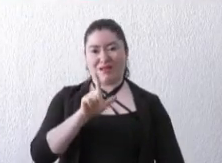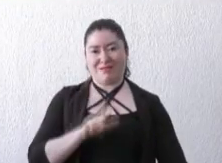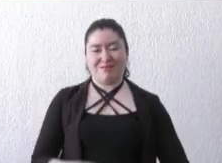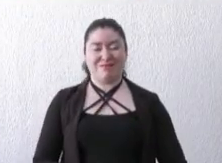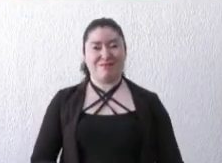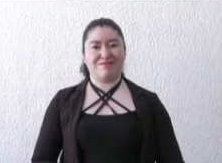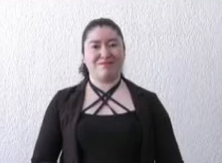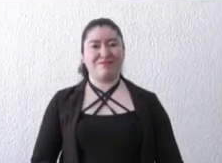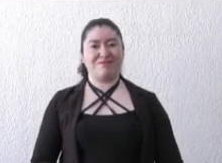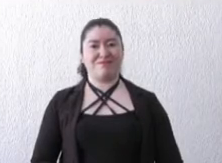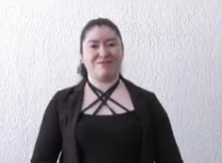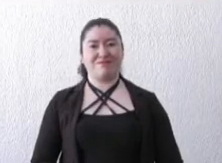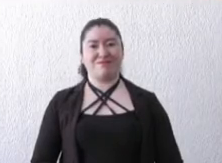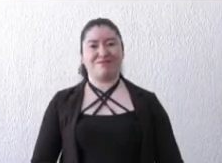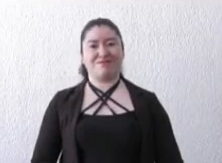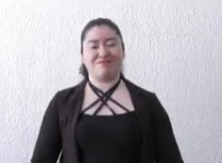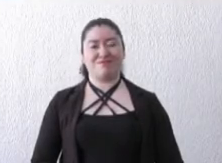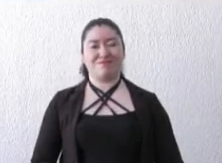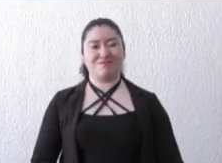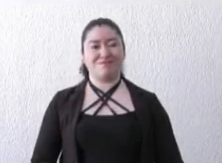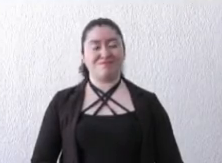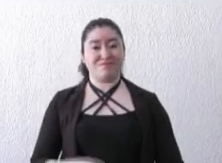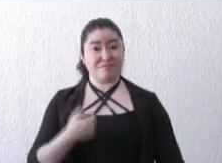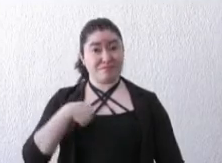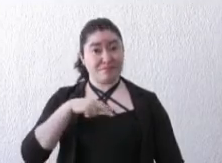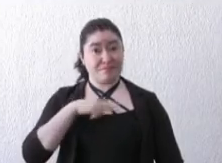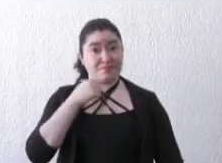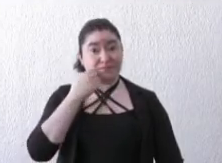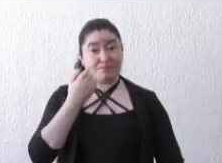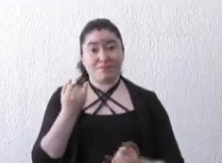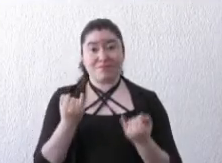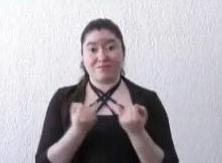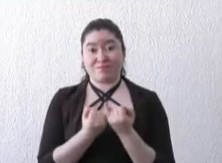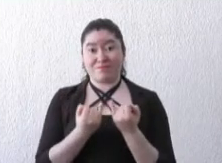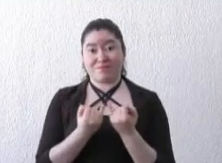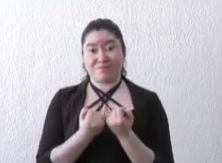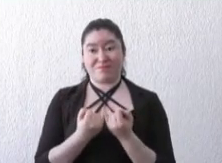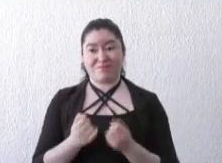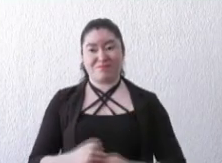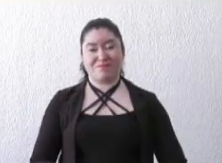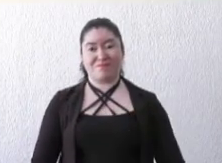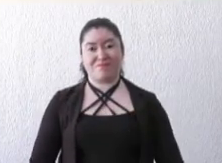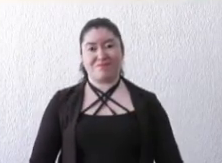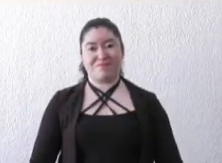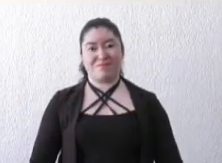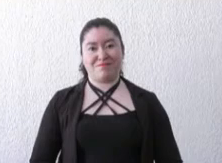Exacto. Quisiéramos que vieran también el pequeño...